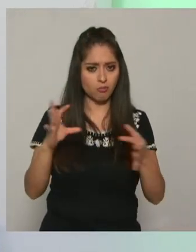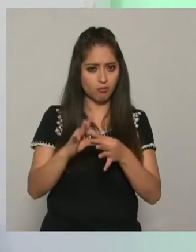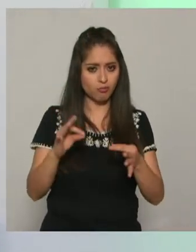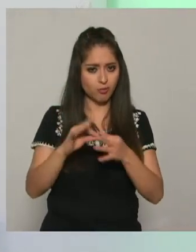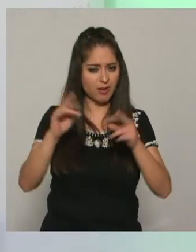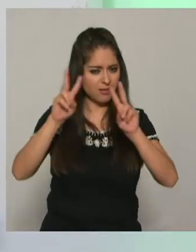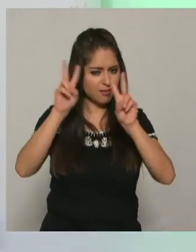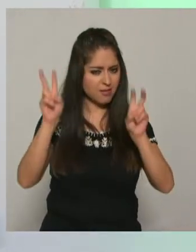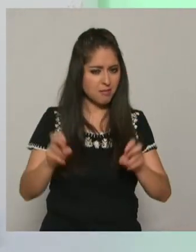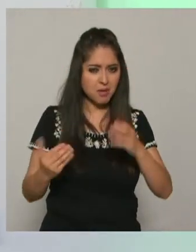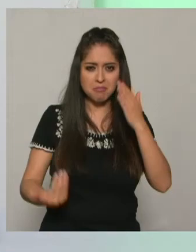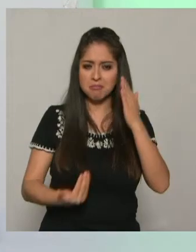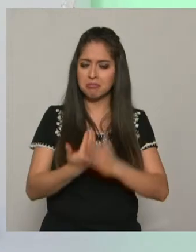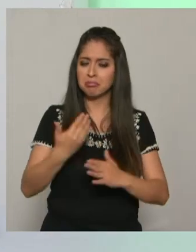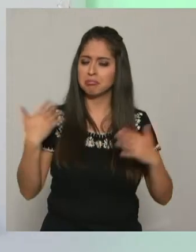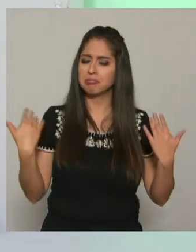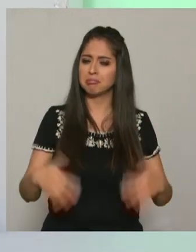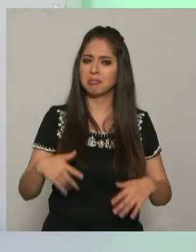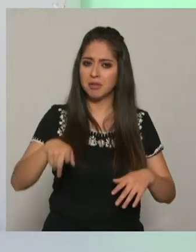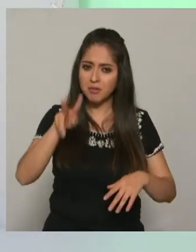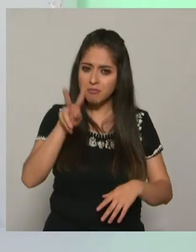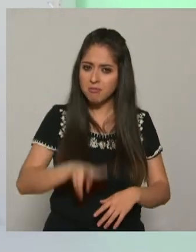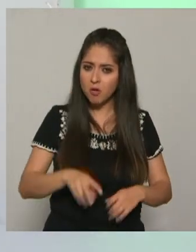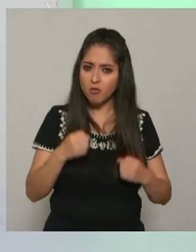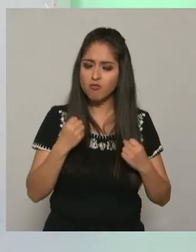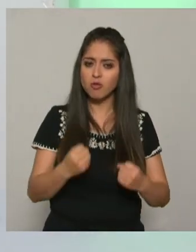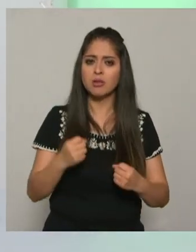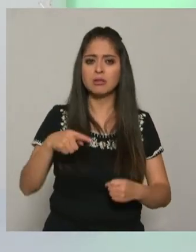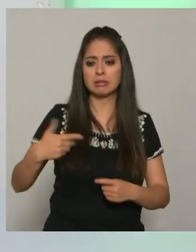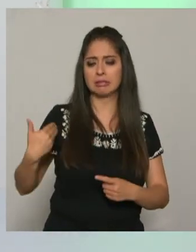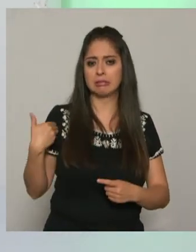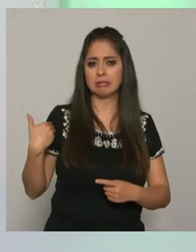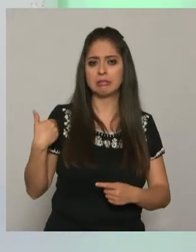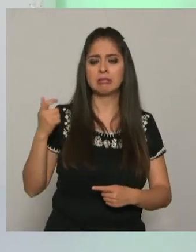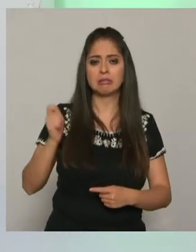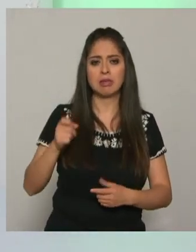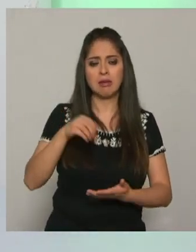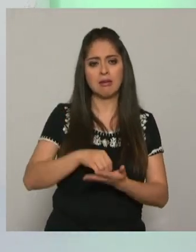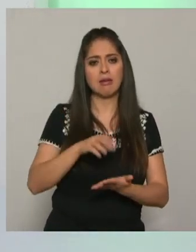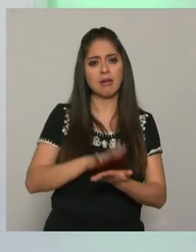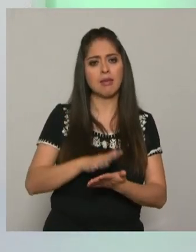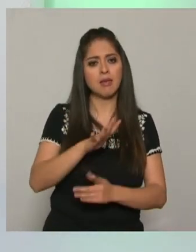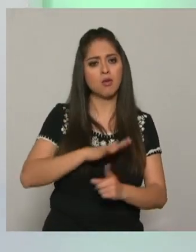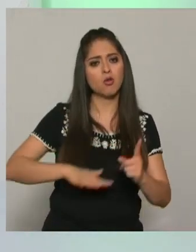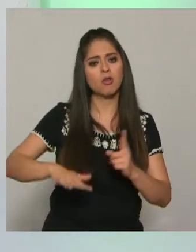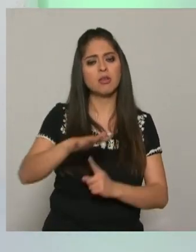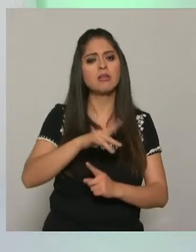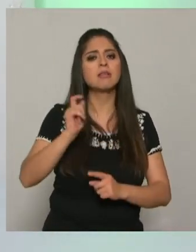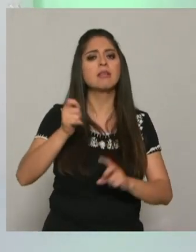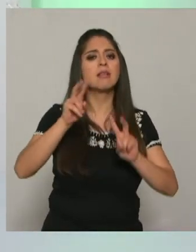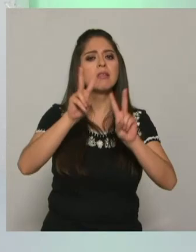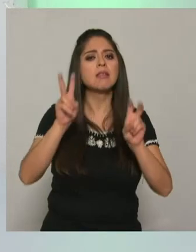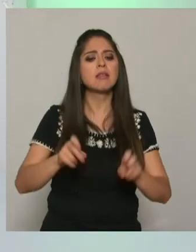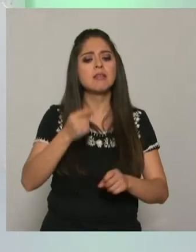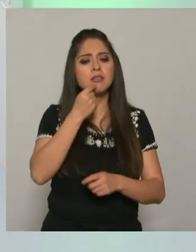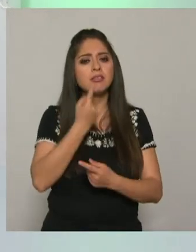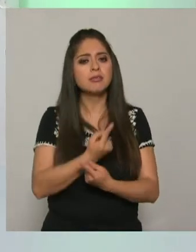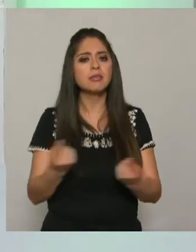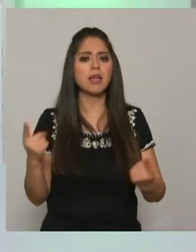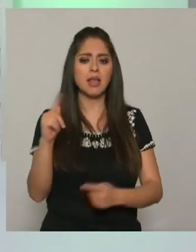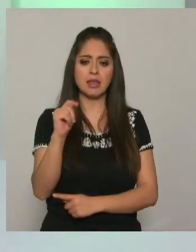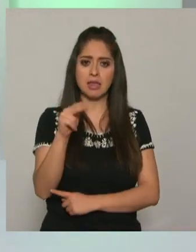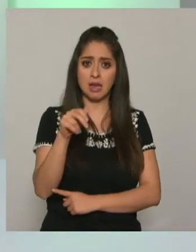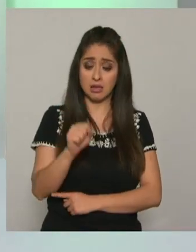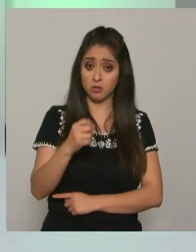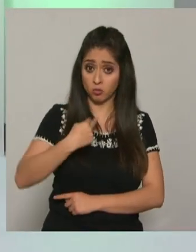esta mañana, que fue un tema muy intenso el que tuvimos hace unos minutos aquí en Agenda y Contexto sobre las infancias trans. Vamos a estar